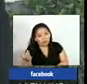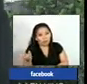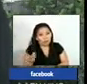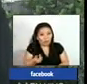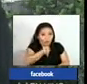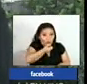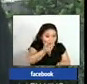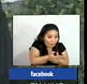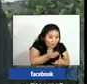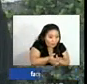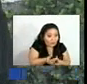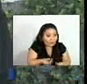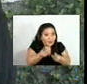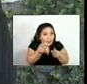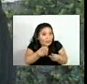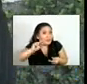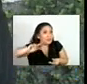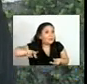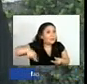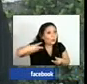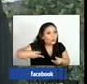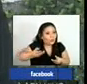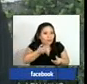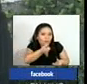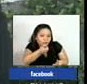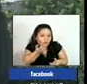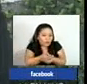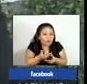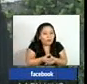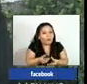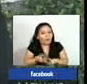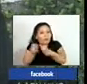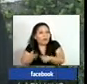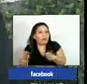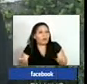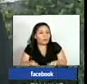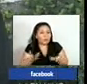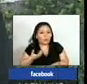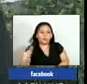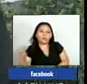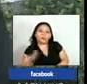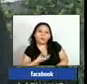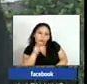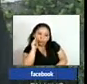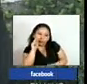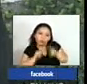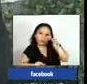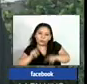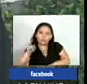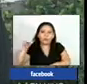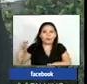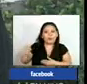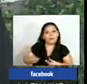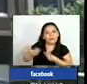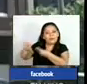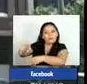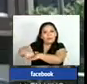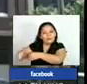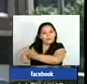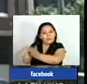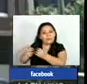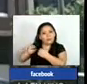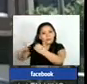entrega de un segundo avance de las acciones de control que estamos realizando a la Asamblea Legislativa.